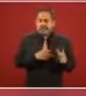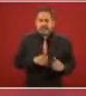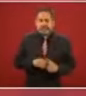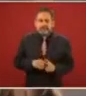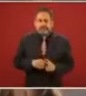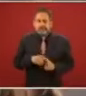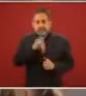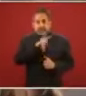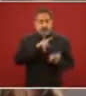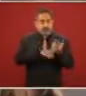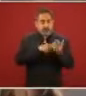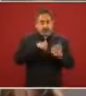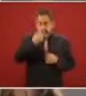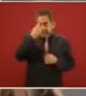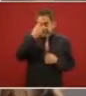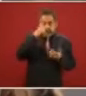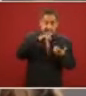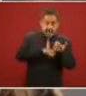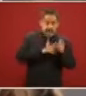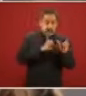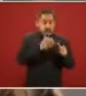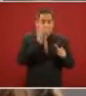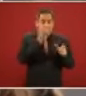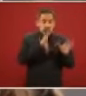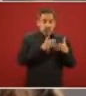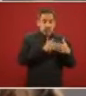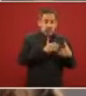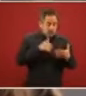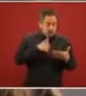Existe un pensamiento conservador. Estaba yo leyendo